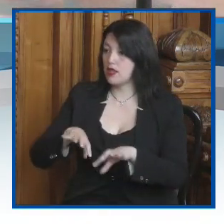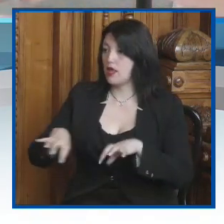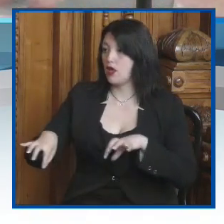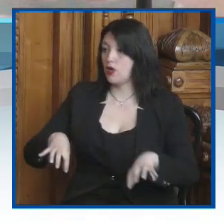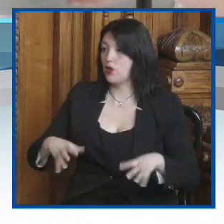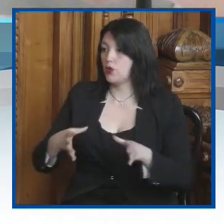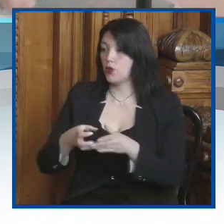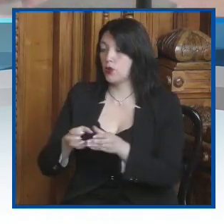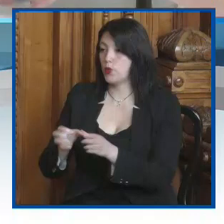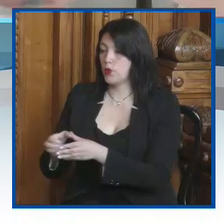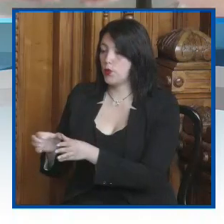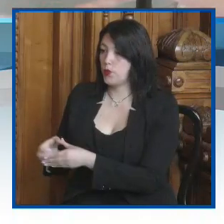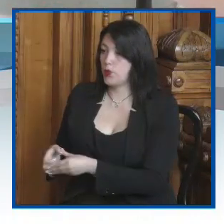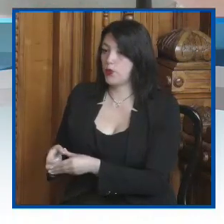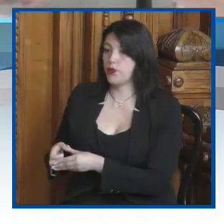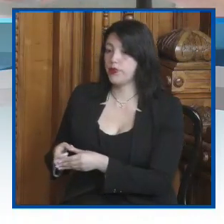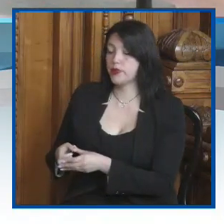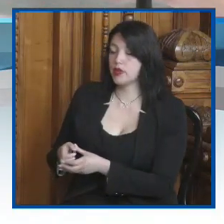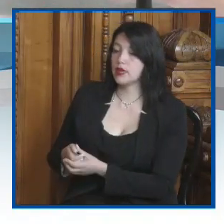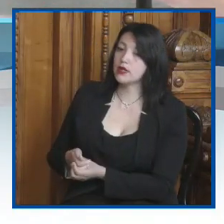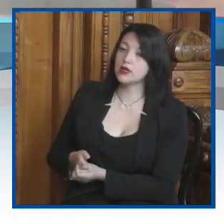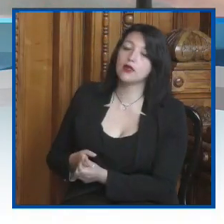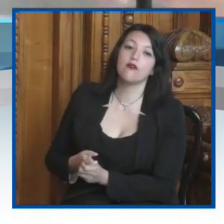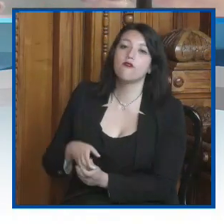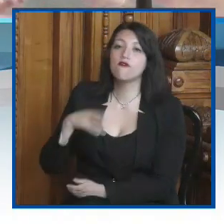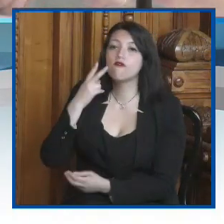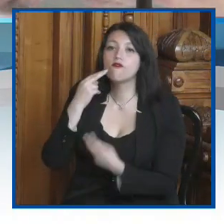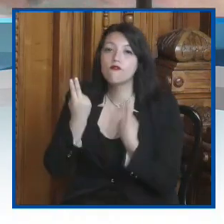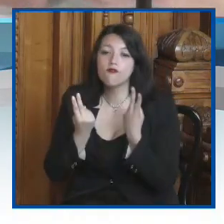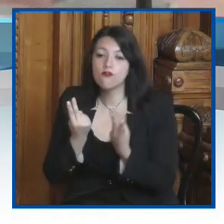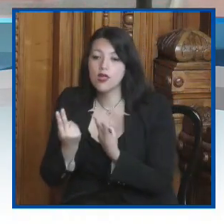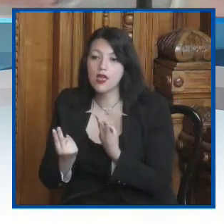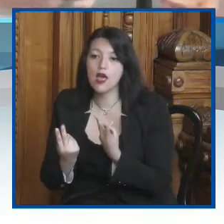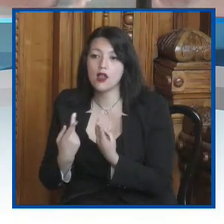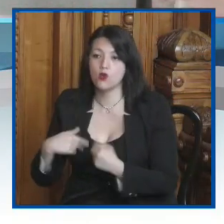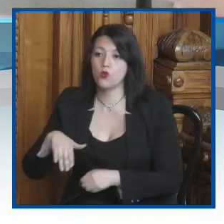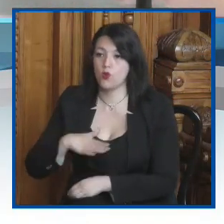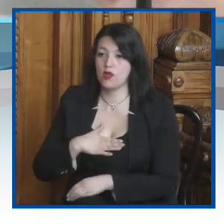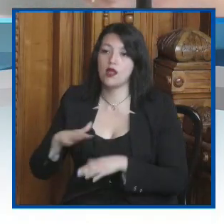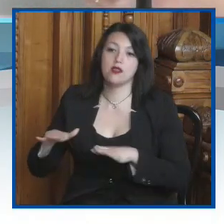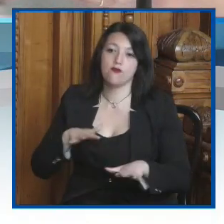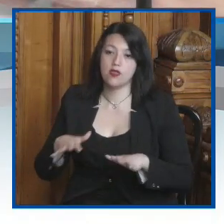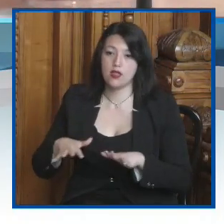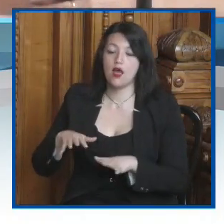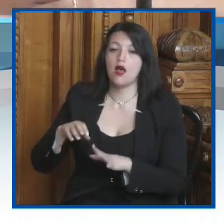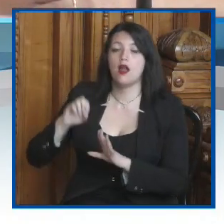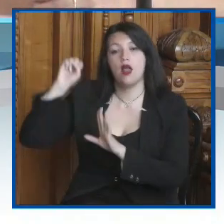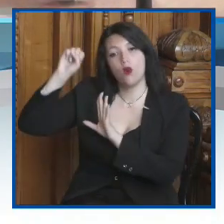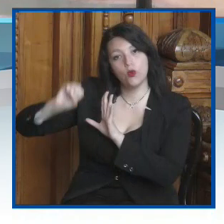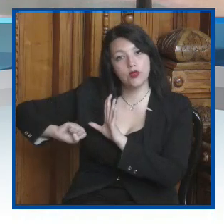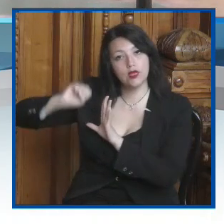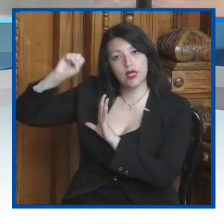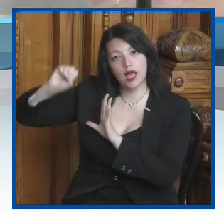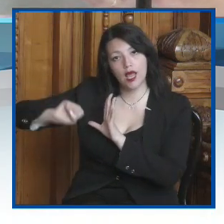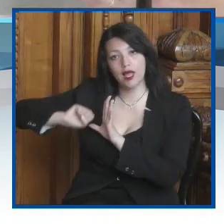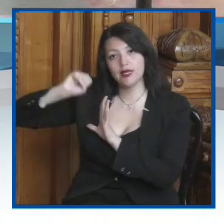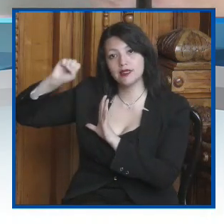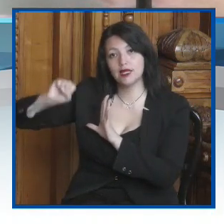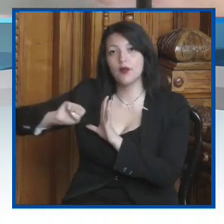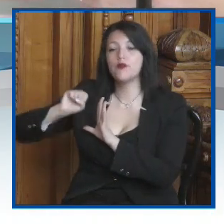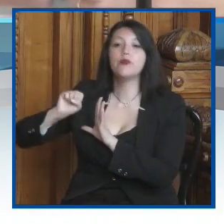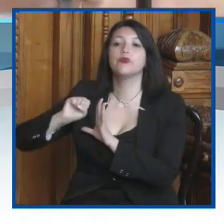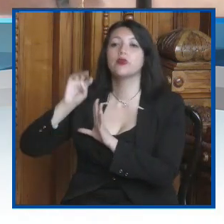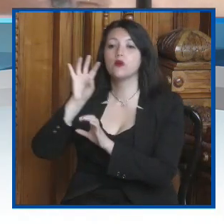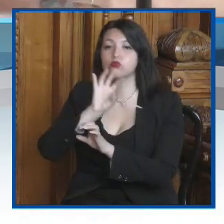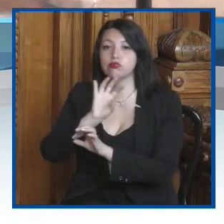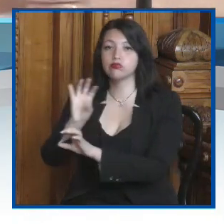concurran al juzgado una mañana y vean de qué se trata nuestra actividad, vean una audiencia, miren y trabajen con